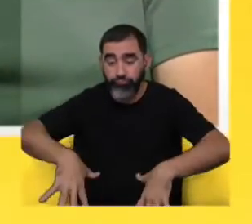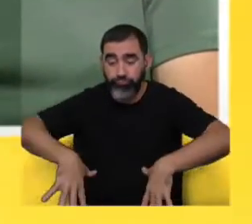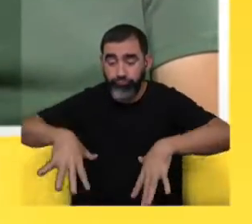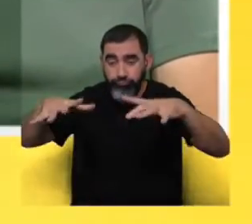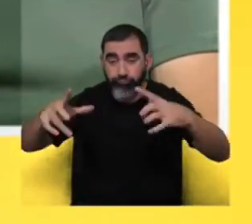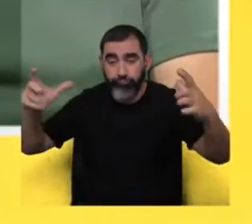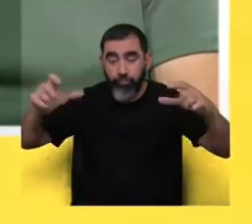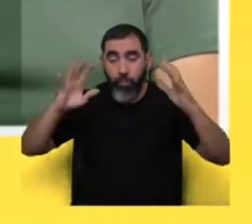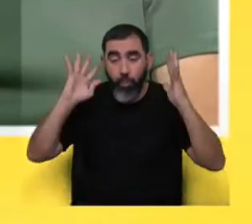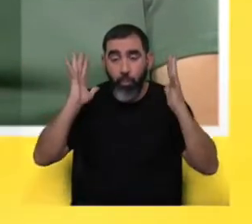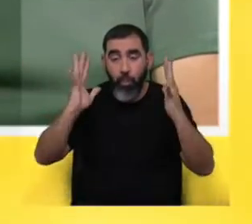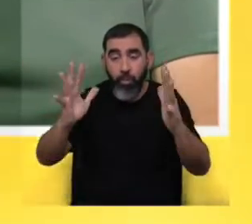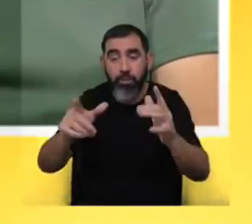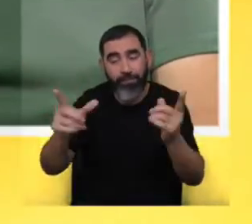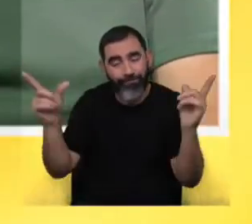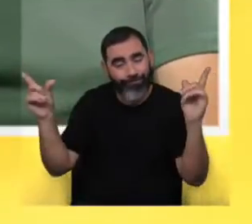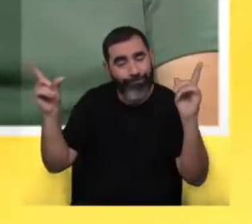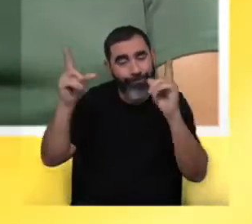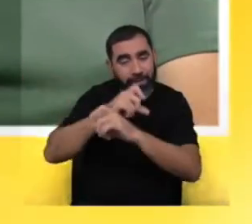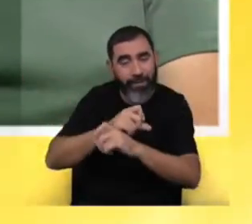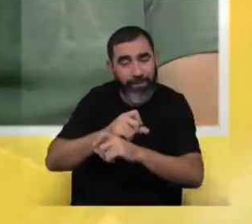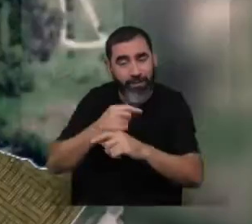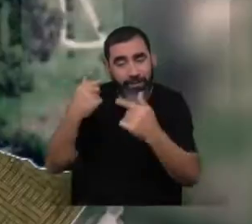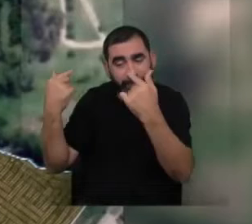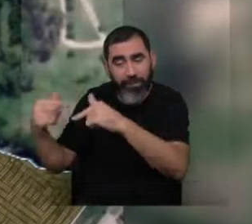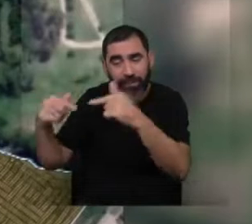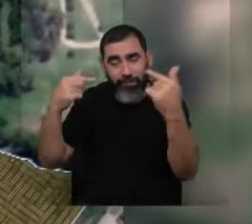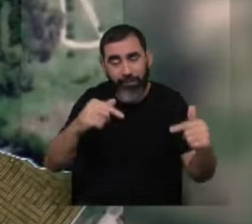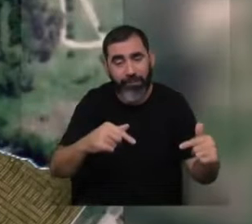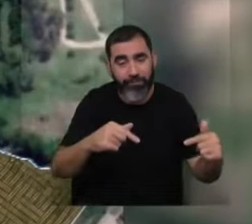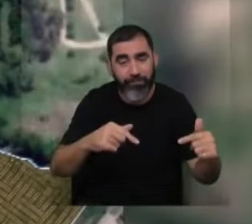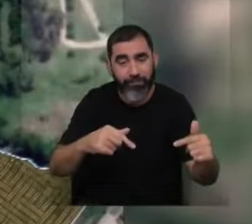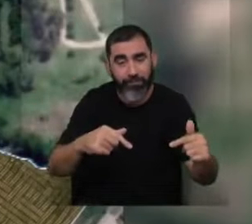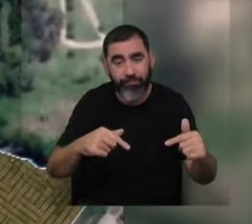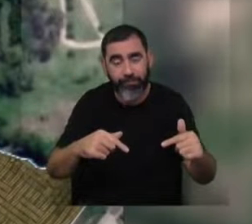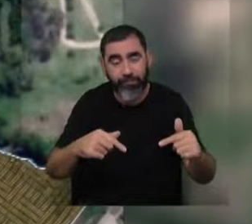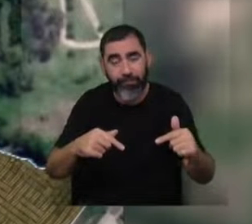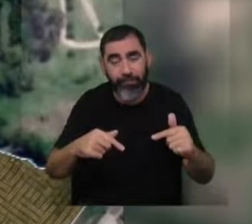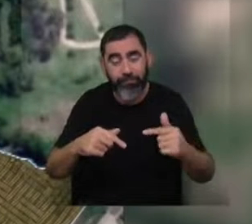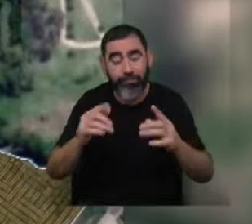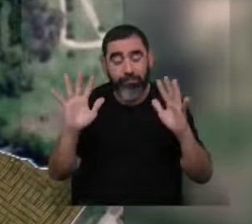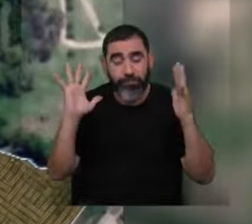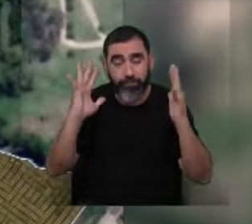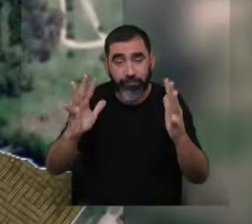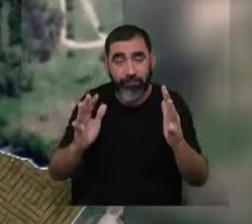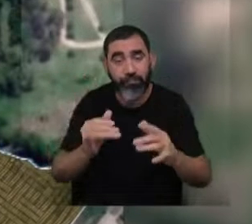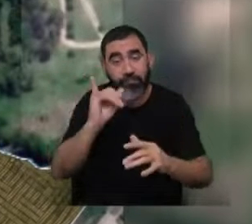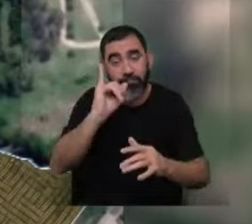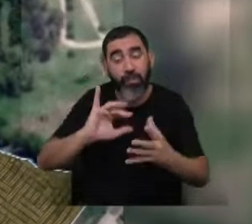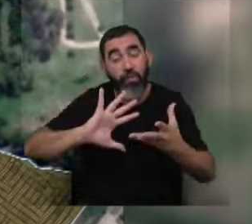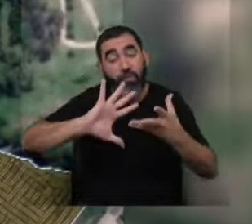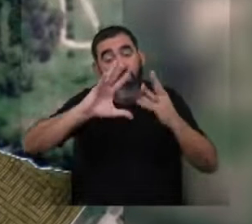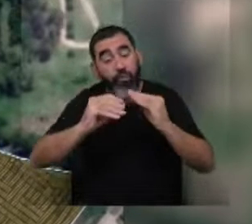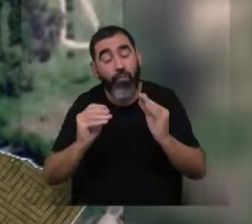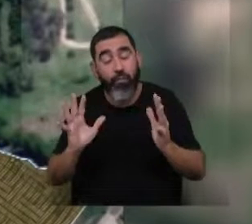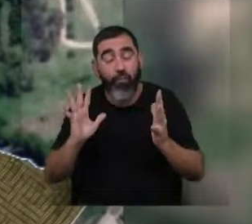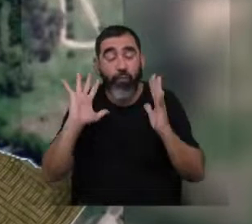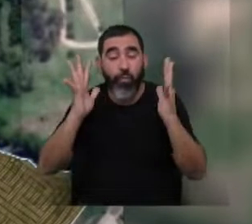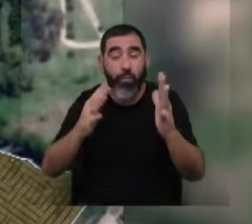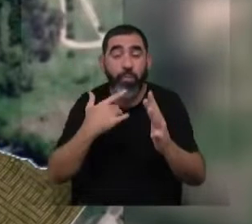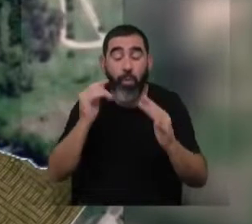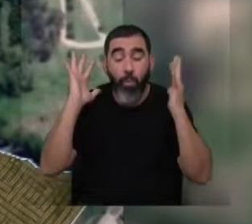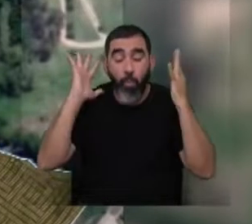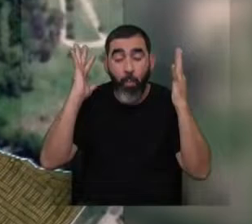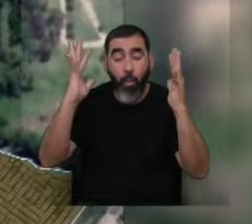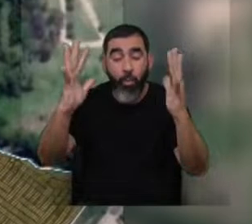los montes. Ahí es más difícil diferenciar entre especies de vegetación, pero sí entre tipos de vegetación. Se puede diferenciar un